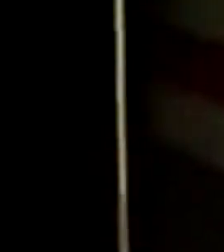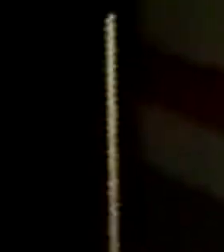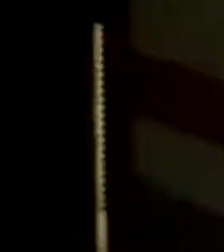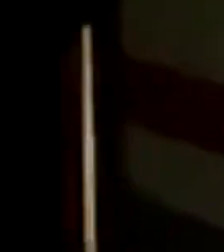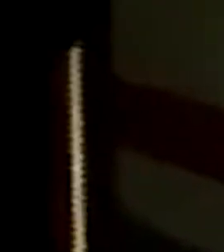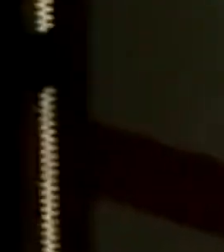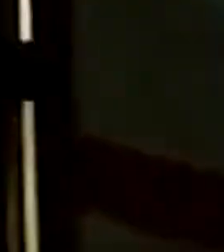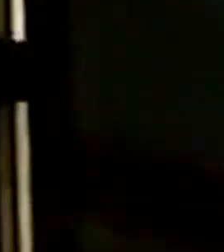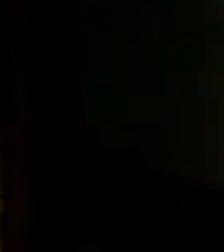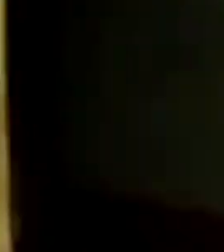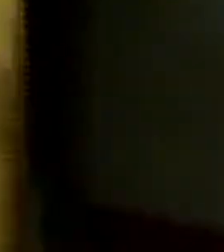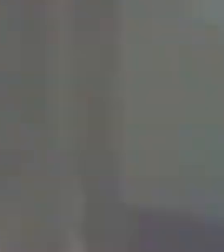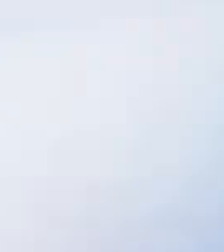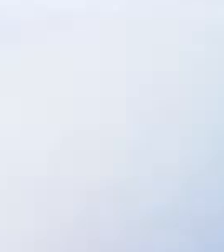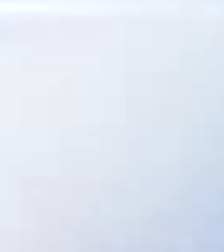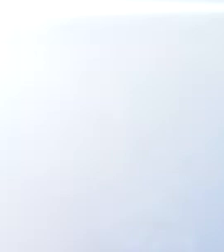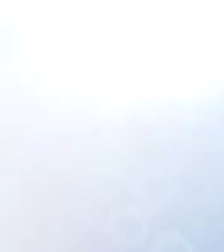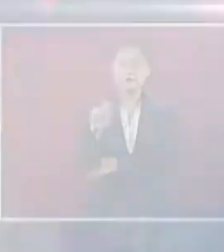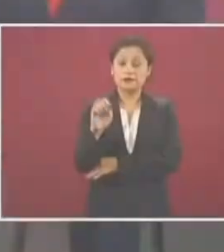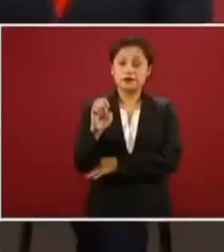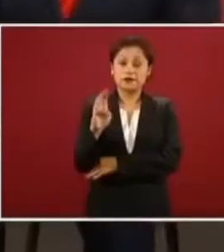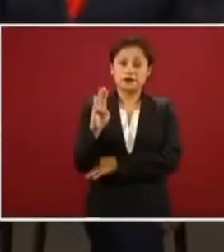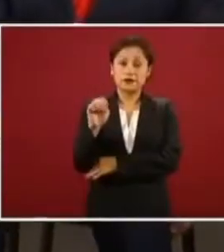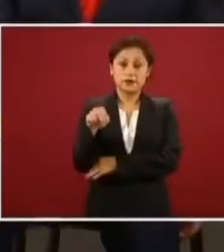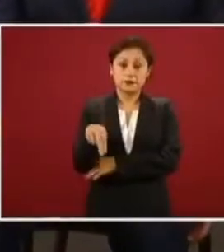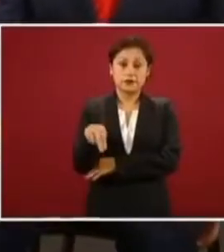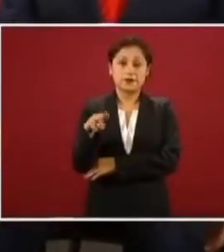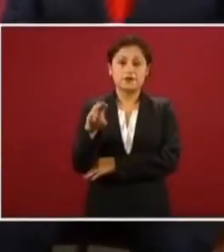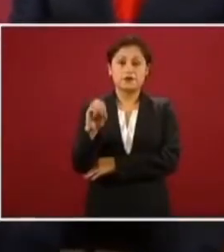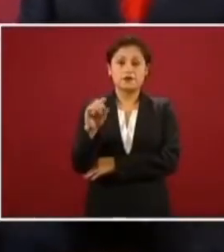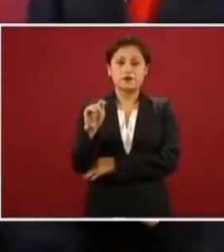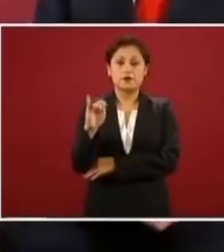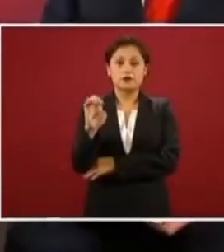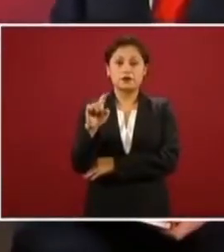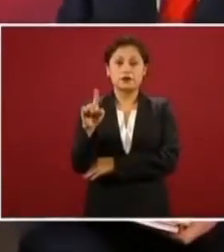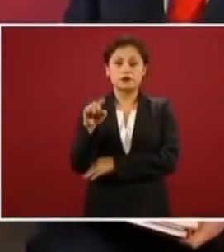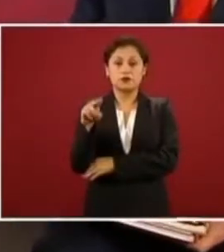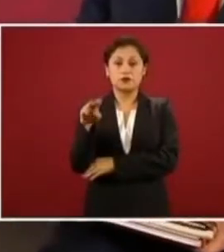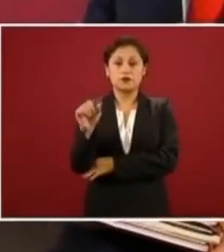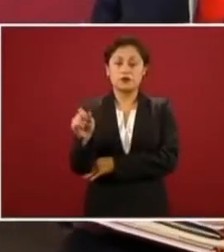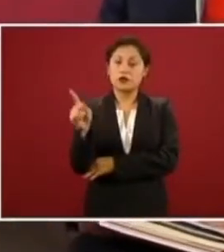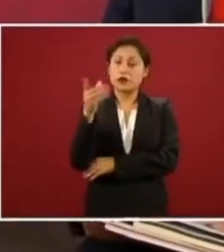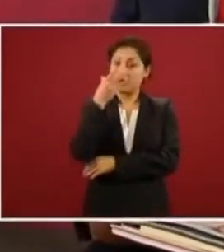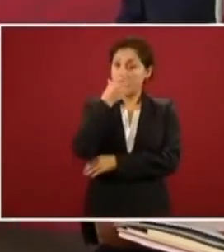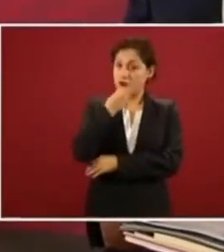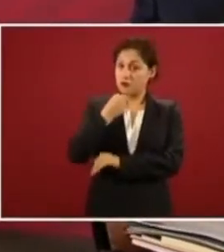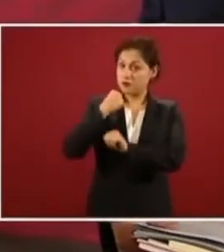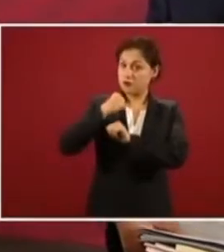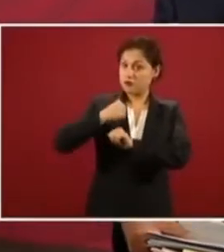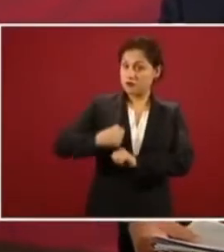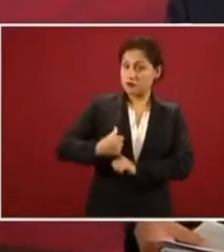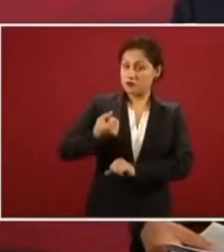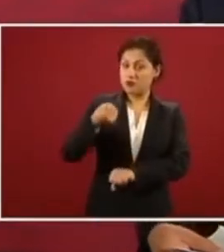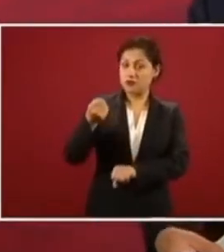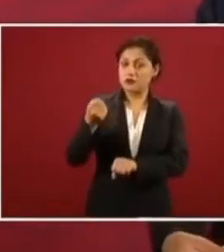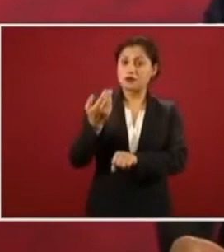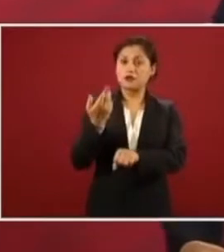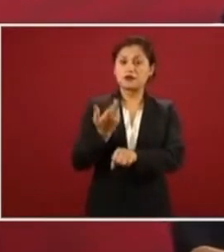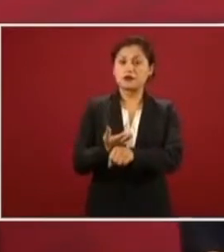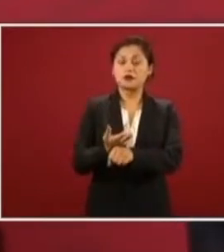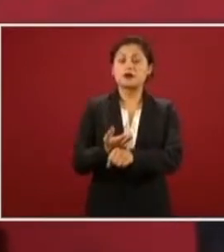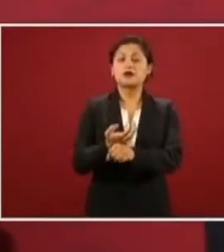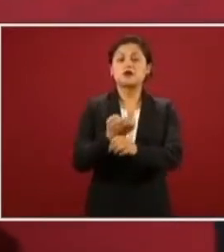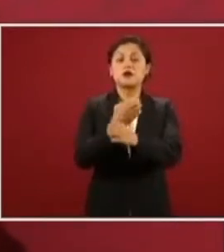formalizar la demanda de extradición el presidente de méxico andrés manuel lópez obrador informó que luego de una cena que